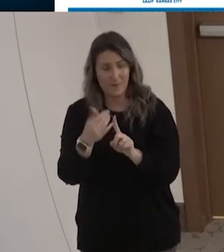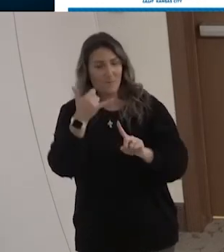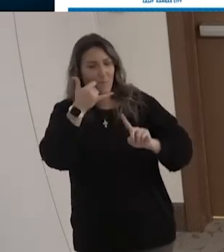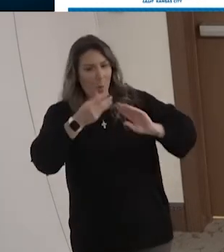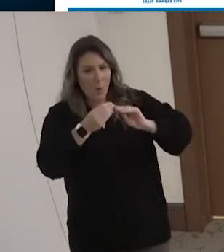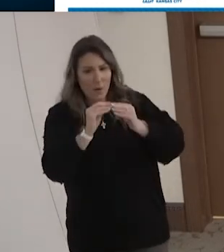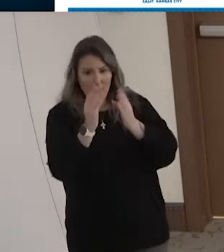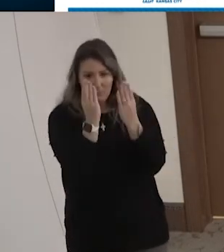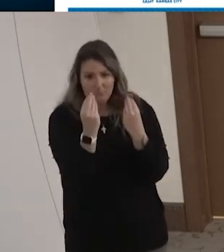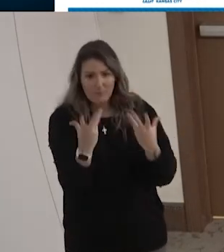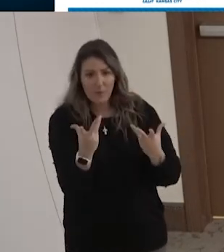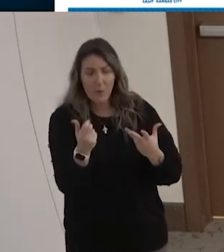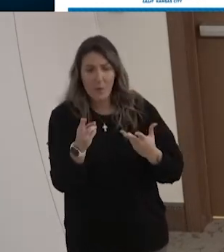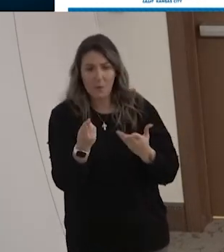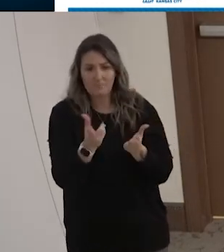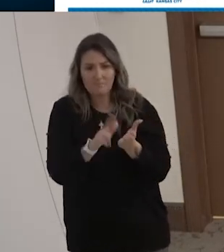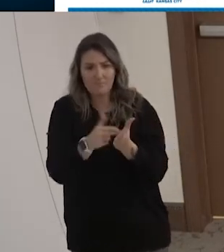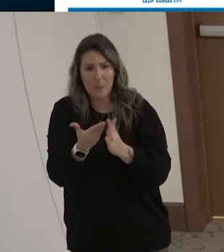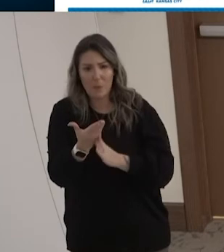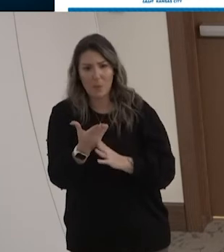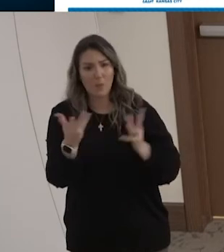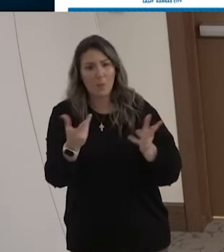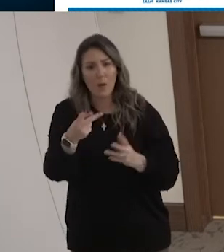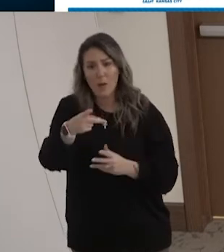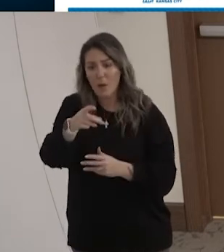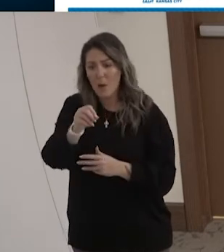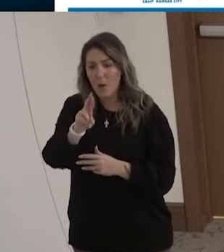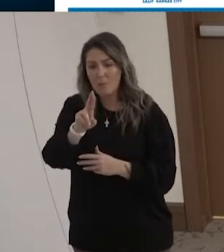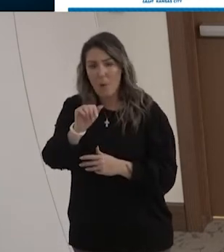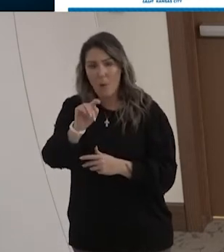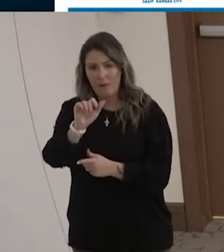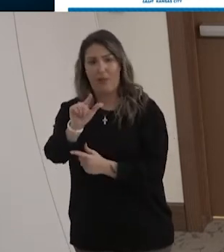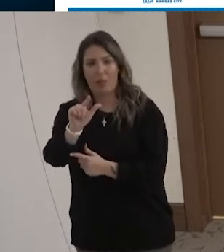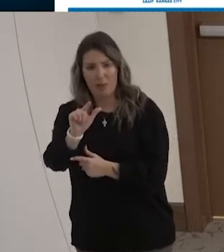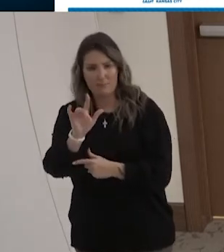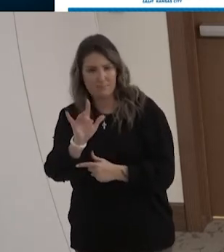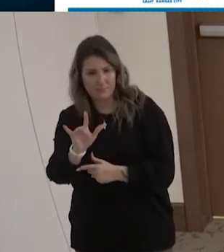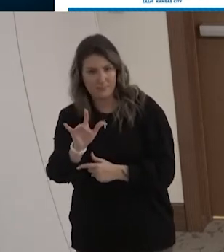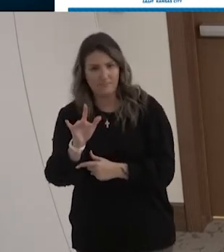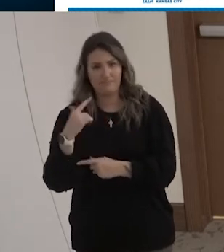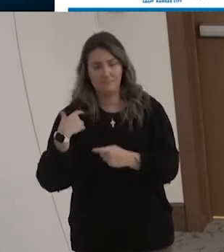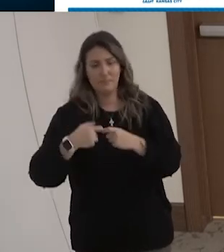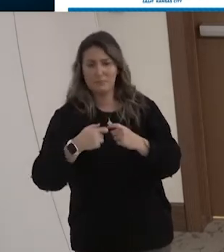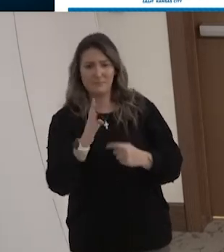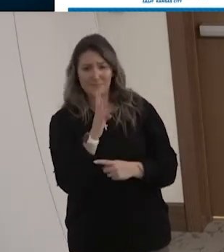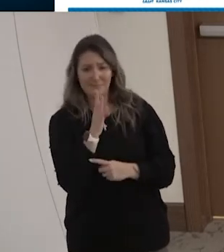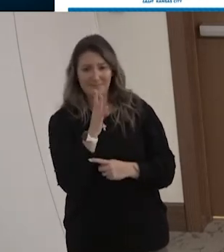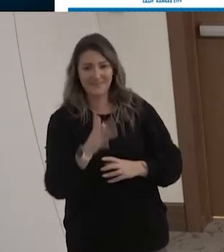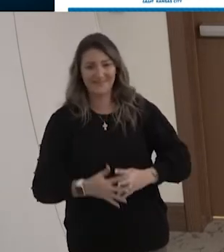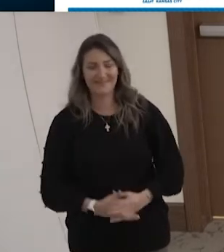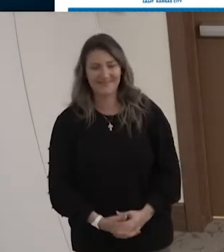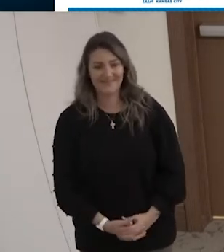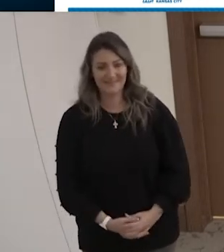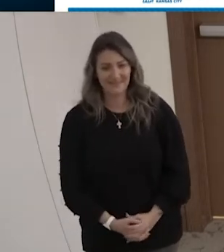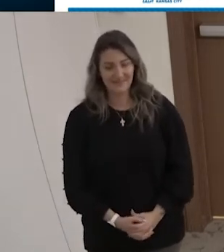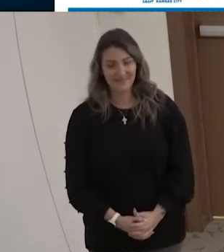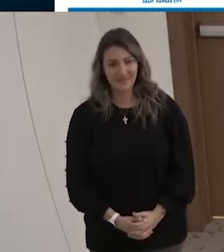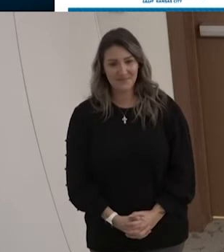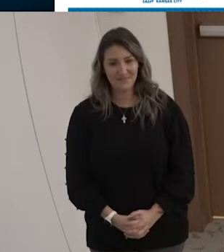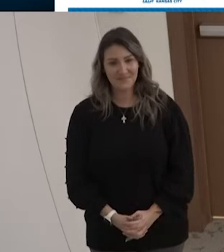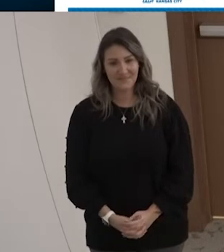information, or you can sign up through the portal. Ya, y si usted tiene más preguntas acerca de la vacuna